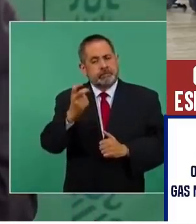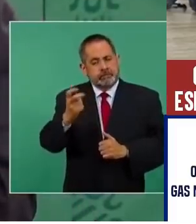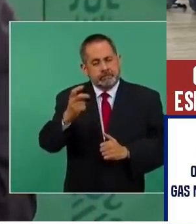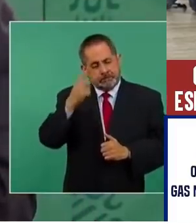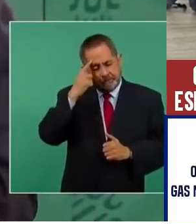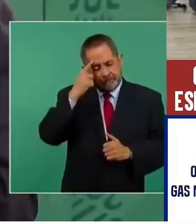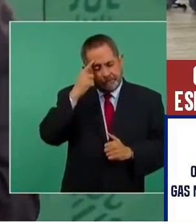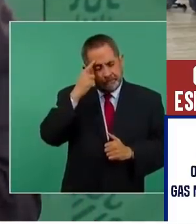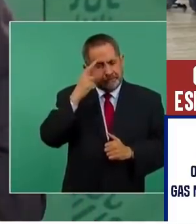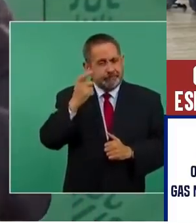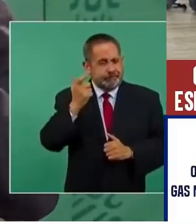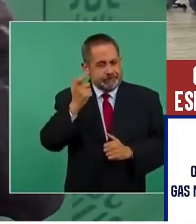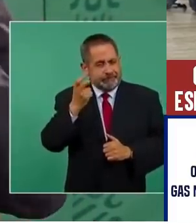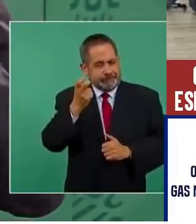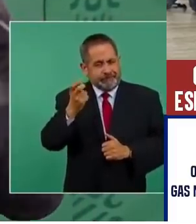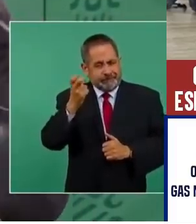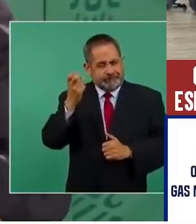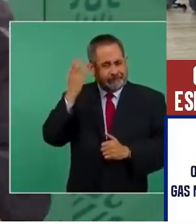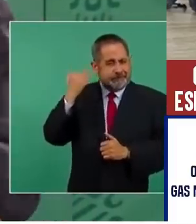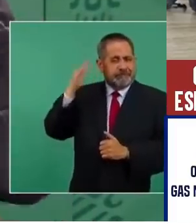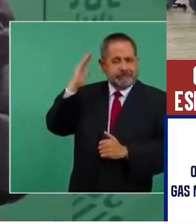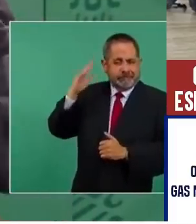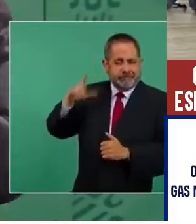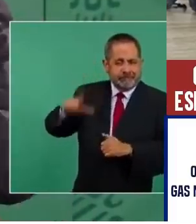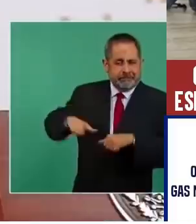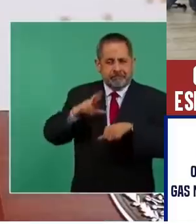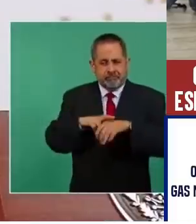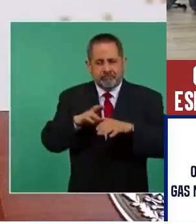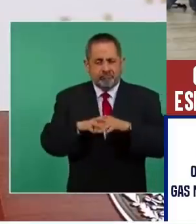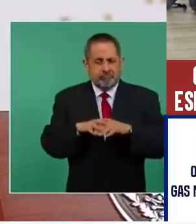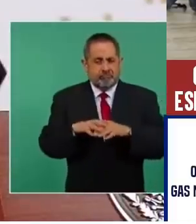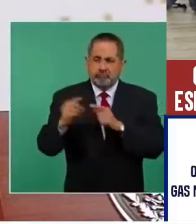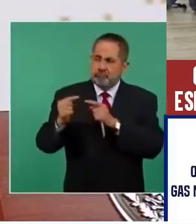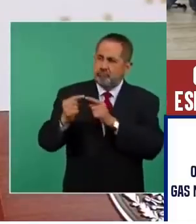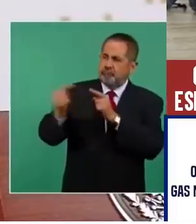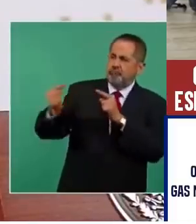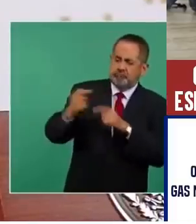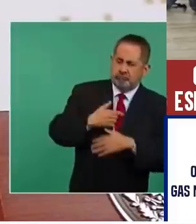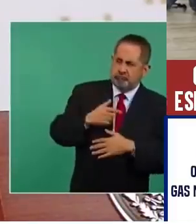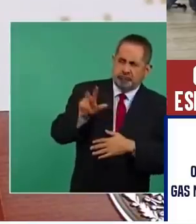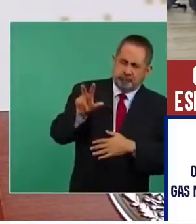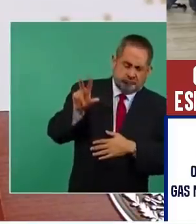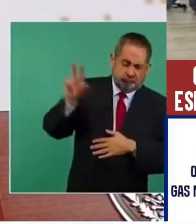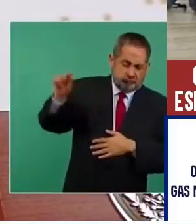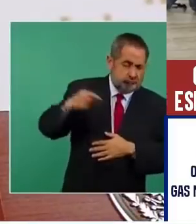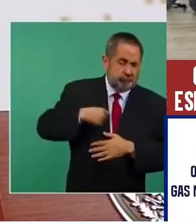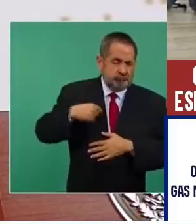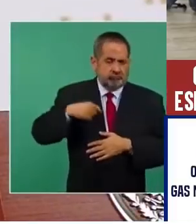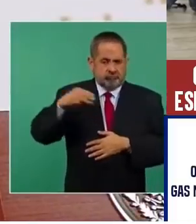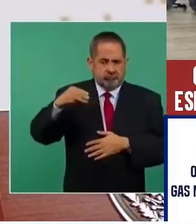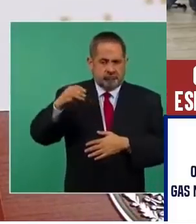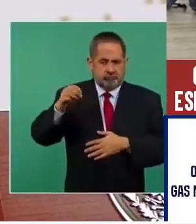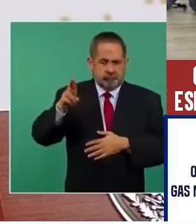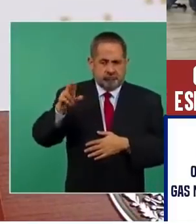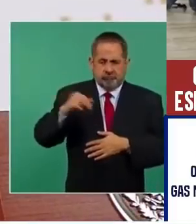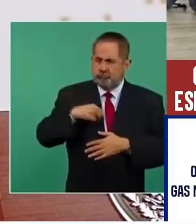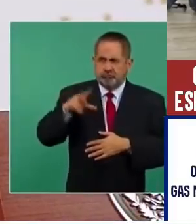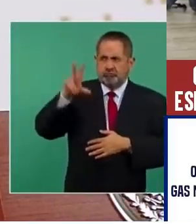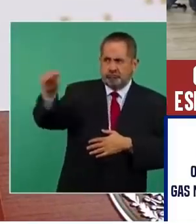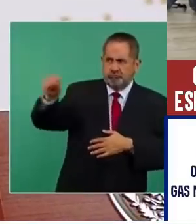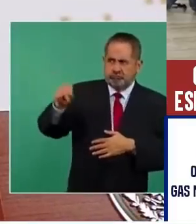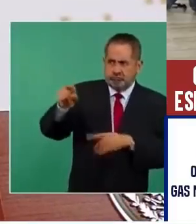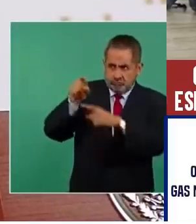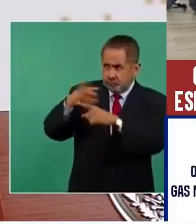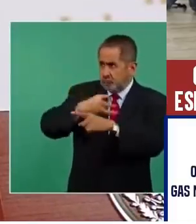Entonces, esos gobernadores, cuando un partido de oposición decía no, queremos poner un